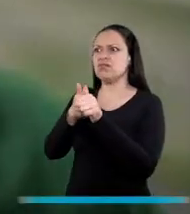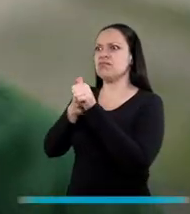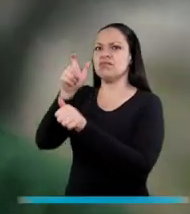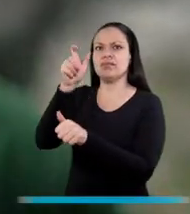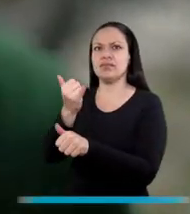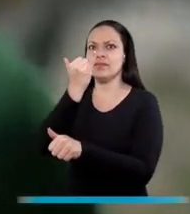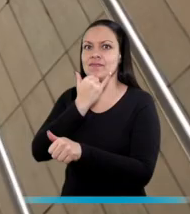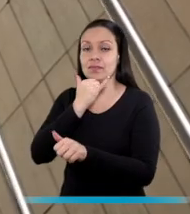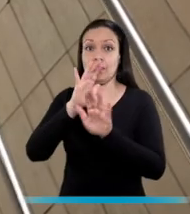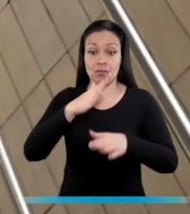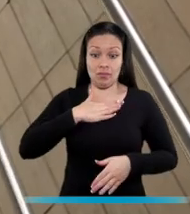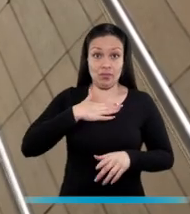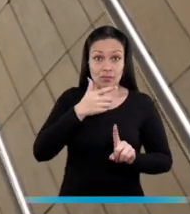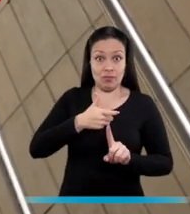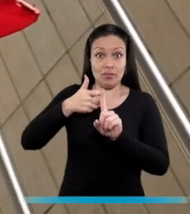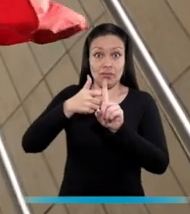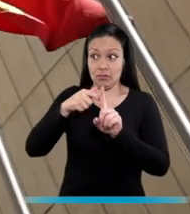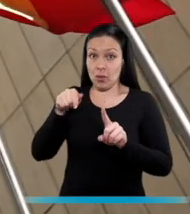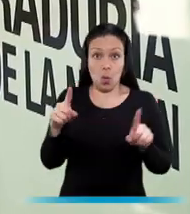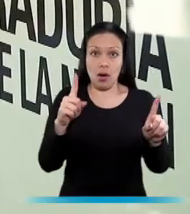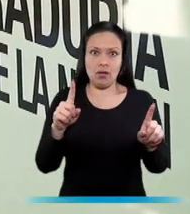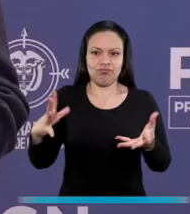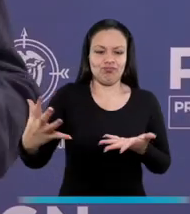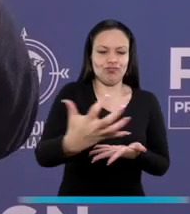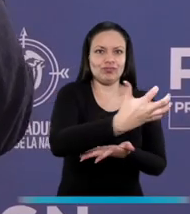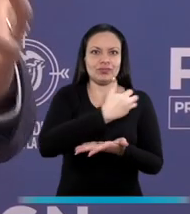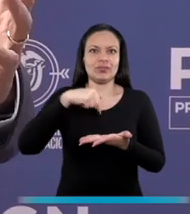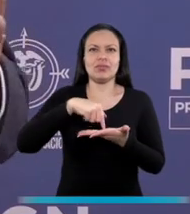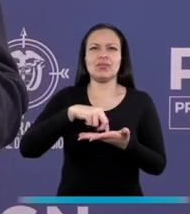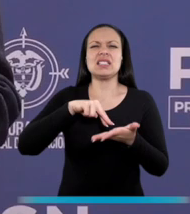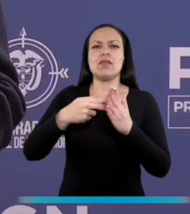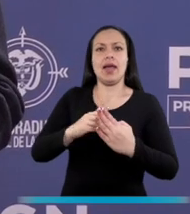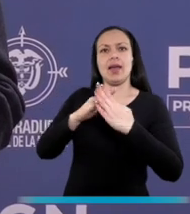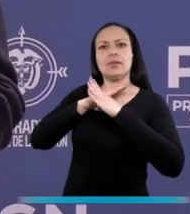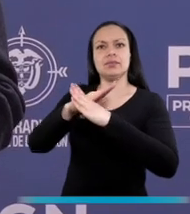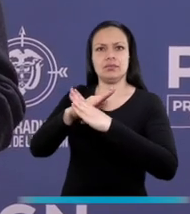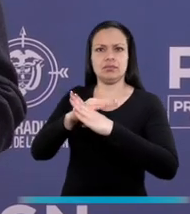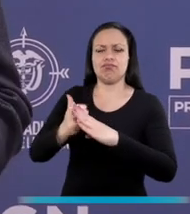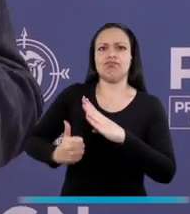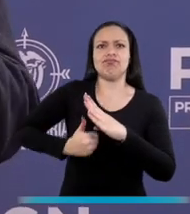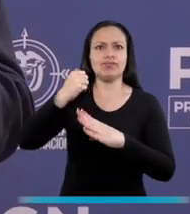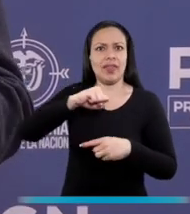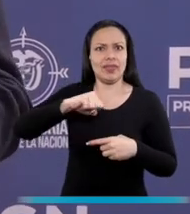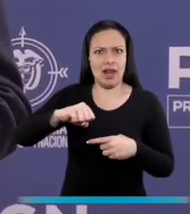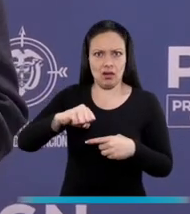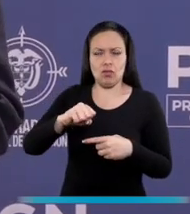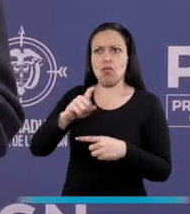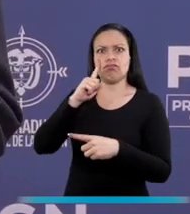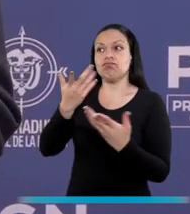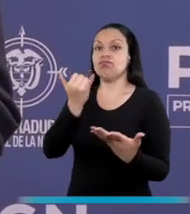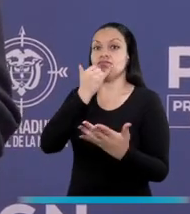persecución de los delitos pero el nuestro tiene esa triple condición de prevenir las violaciones de derechos de sancionar